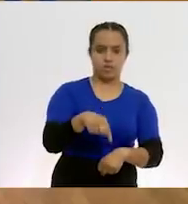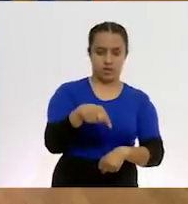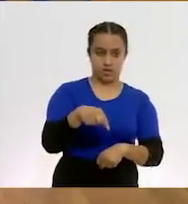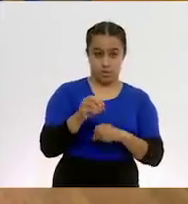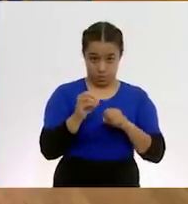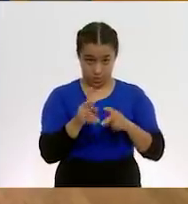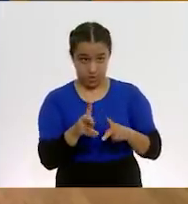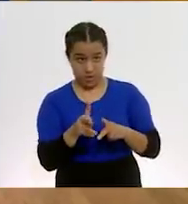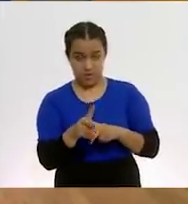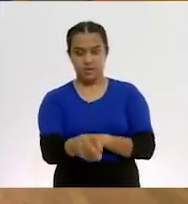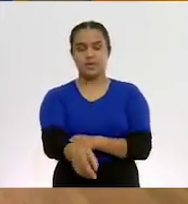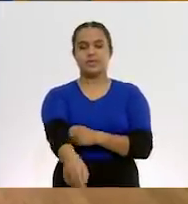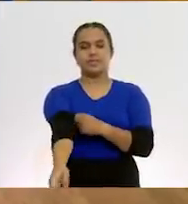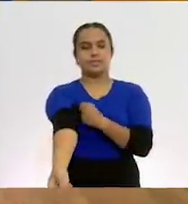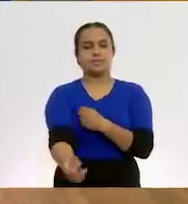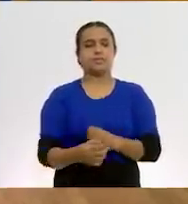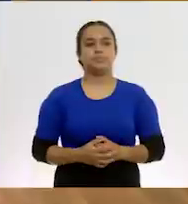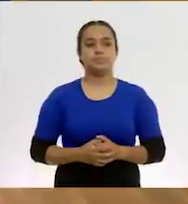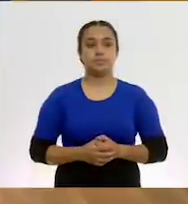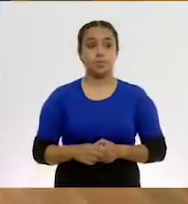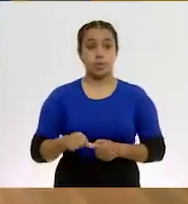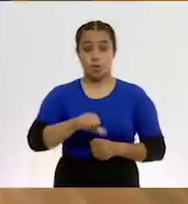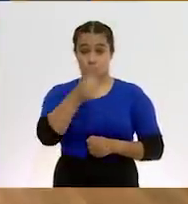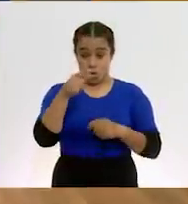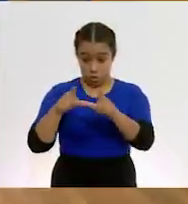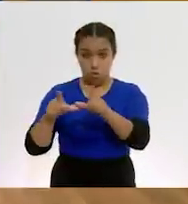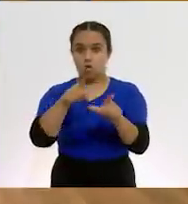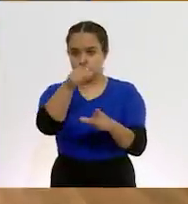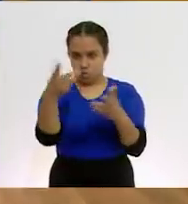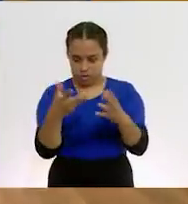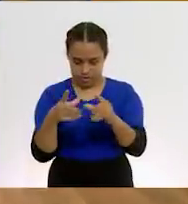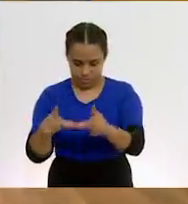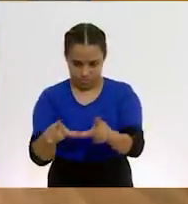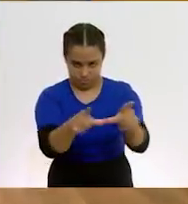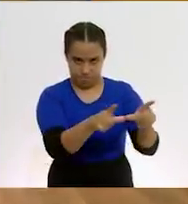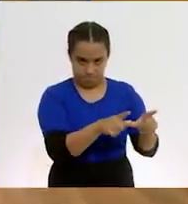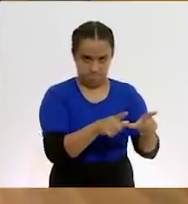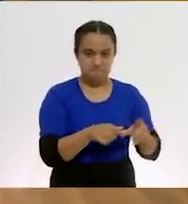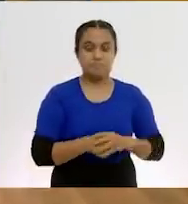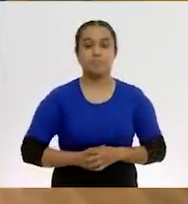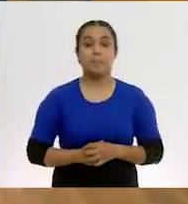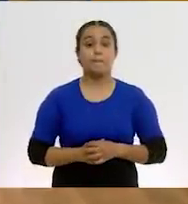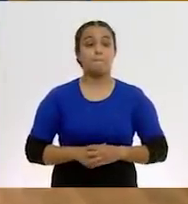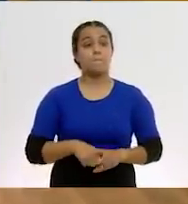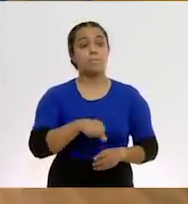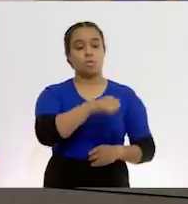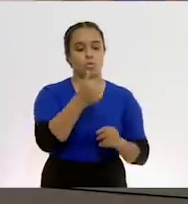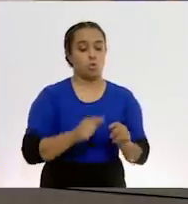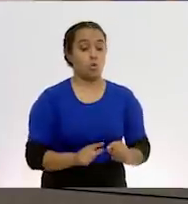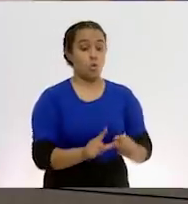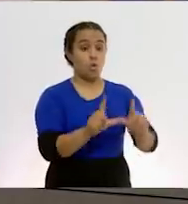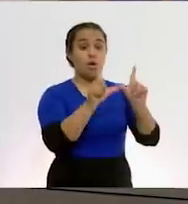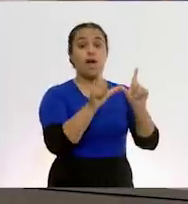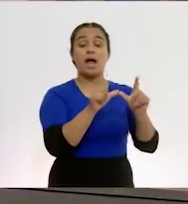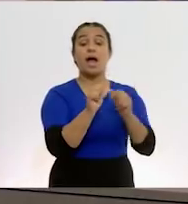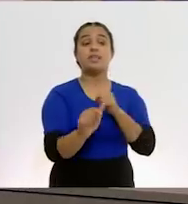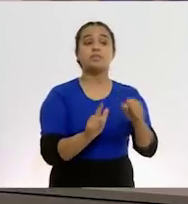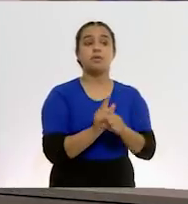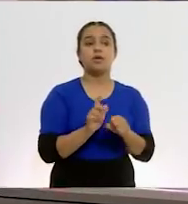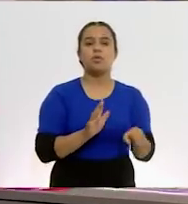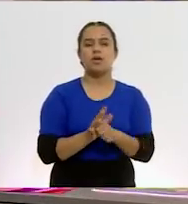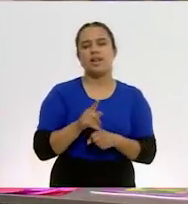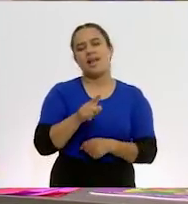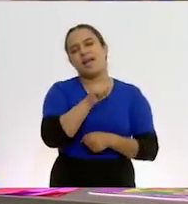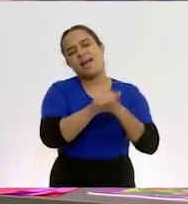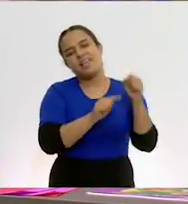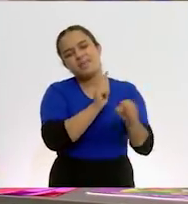¿Correcto? Eso. Ya las siguientes se tocan a ti. Sí. ¿Va que va? El siguiente animal es un animal